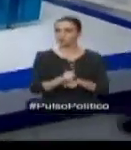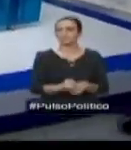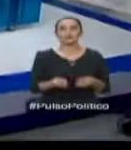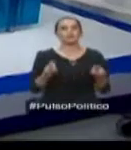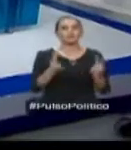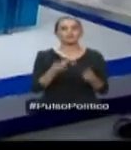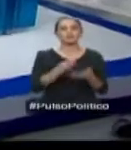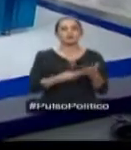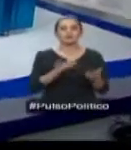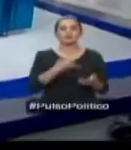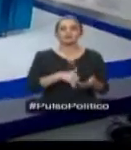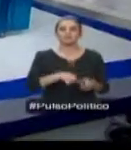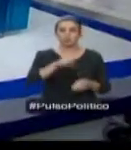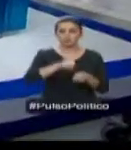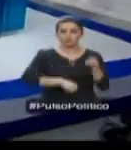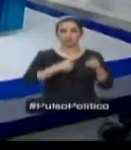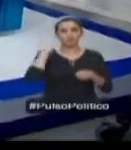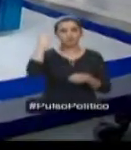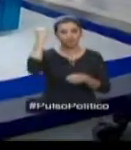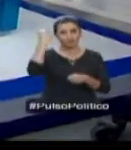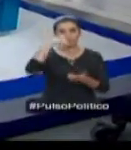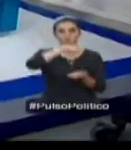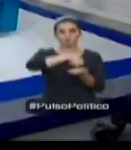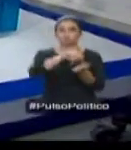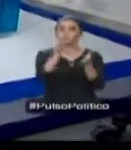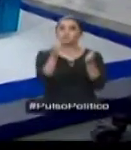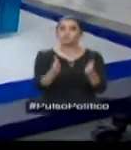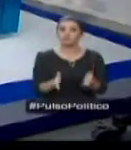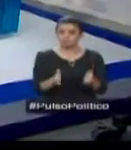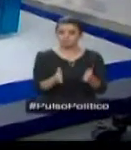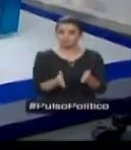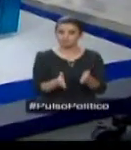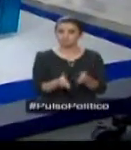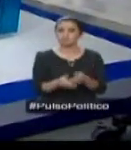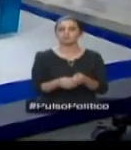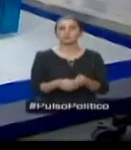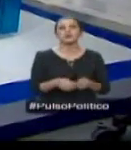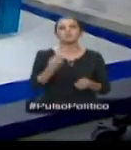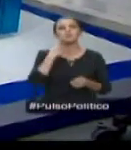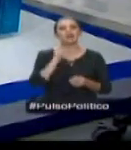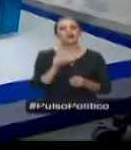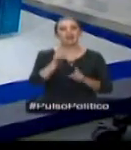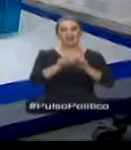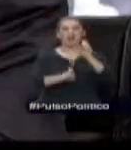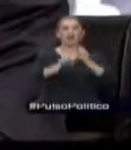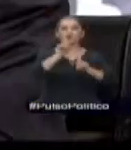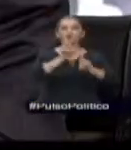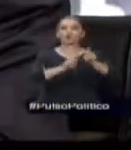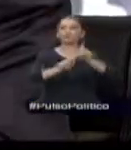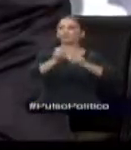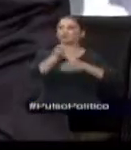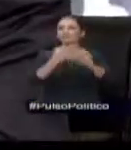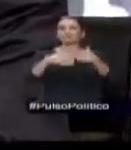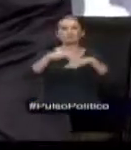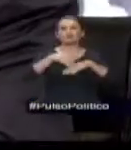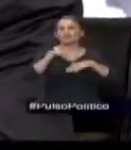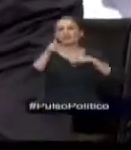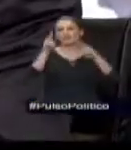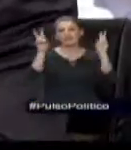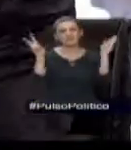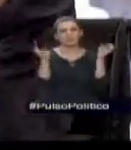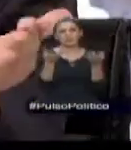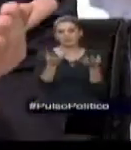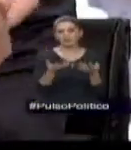existiría una restricción de derecho del ciudadano de una localidad para consultar lo que ellos quieren